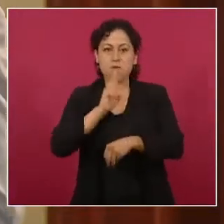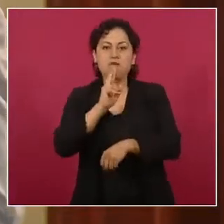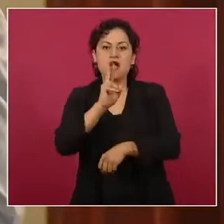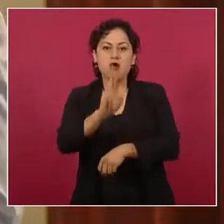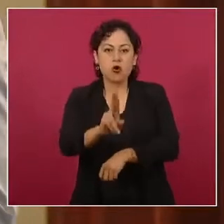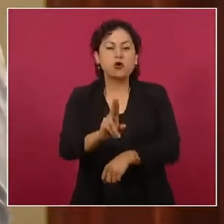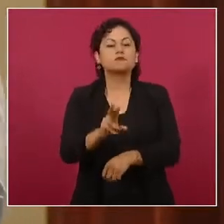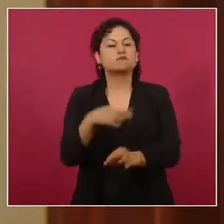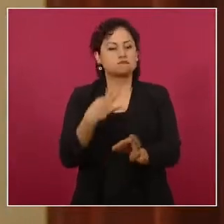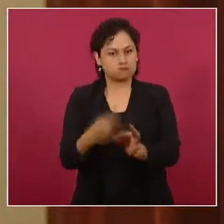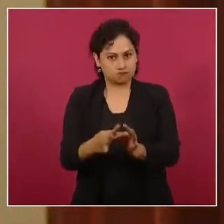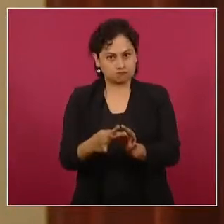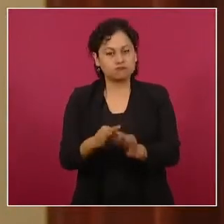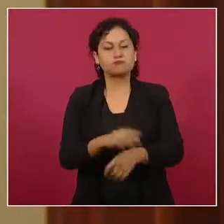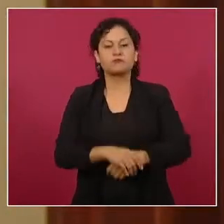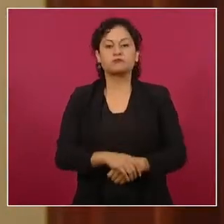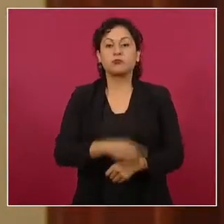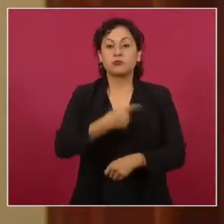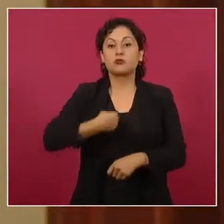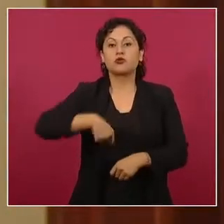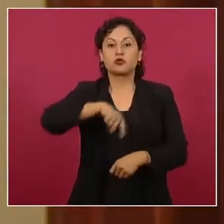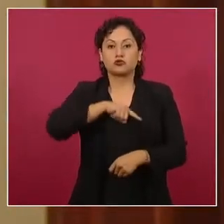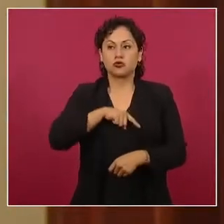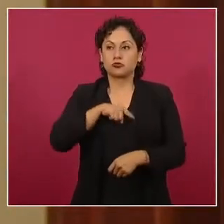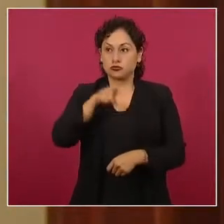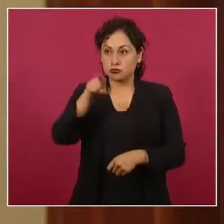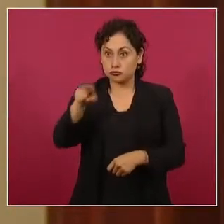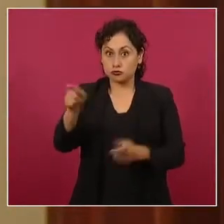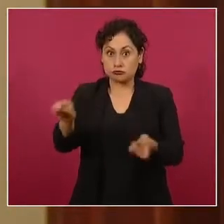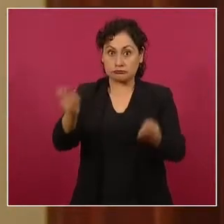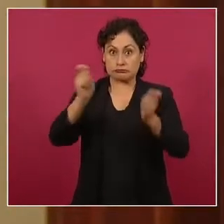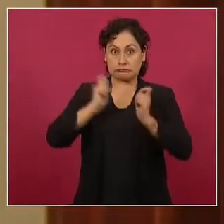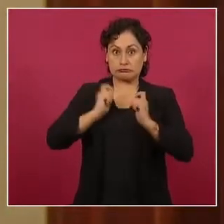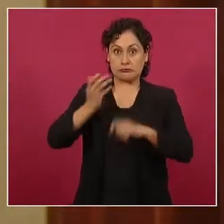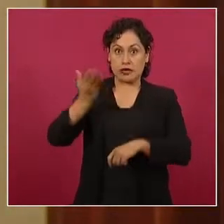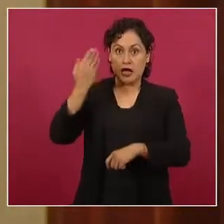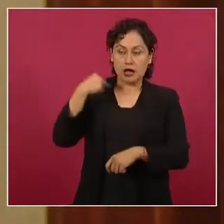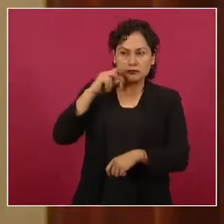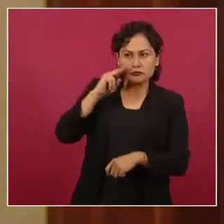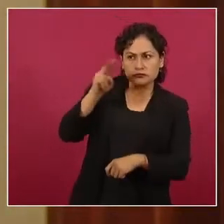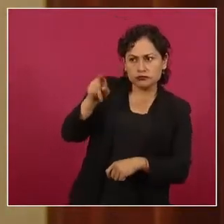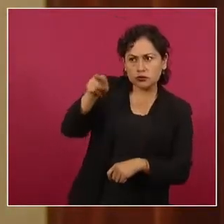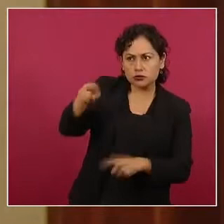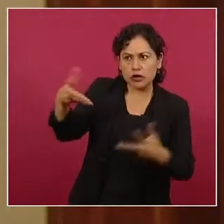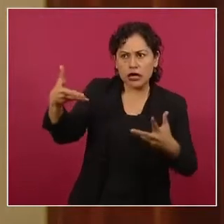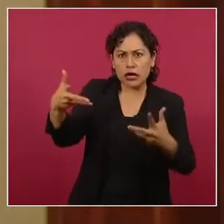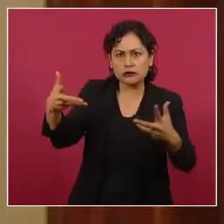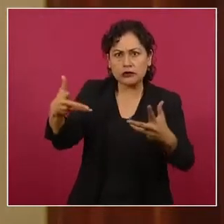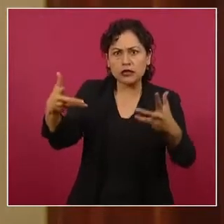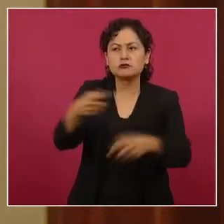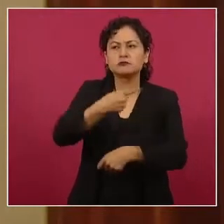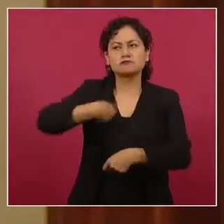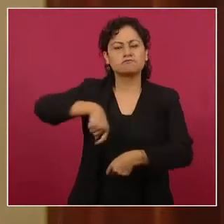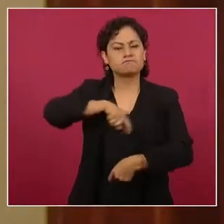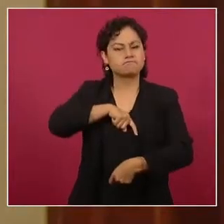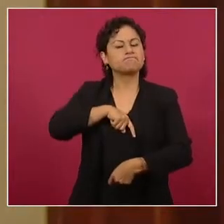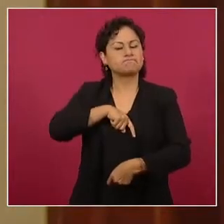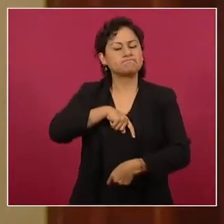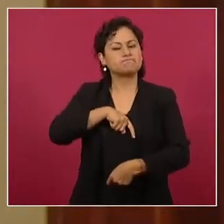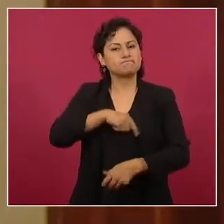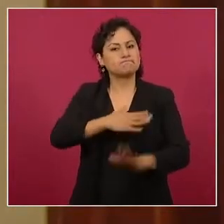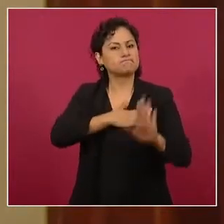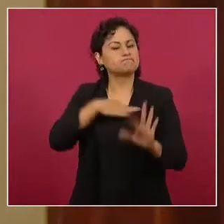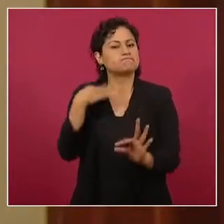con esa aceptación y estatura política que usted nos ha dado el ejemplo de poderlo enriquecer con todo lo bueno que